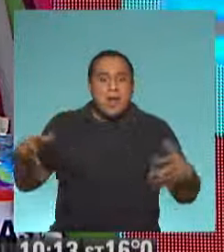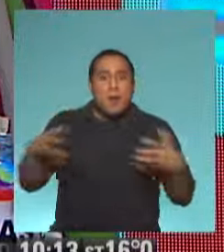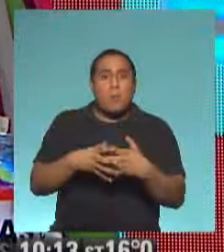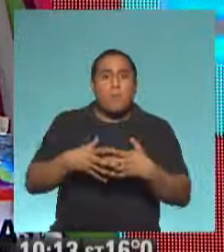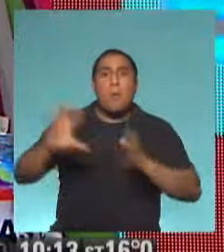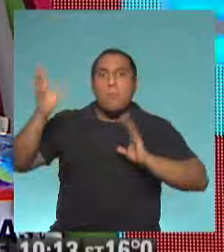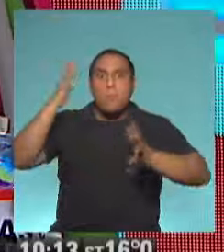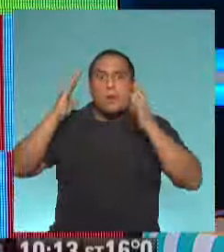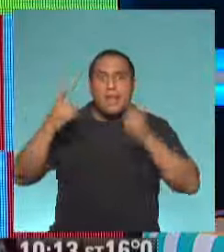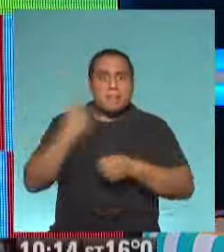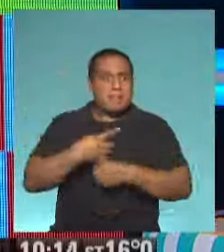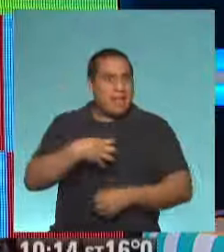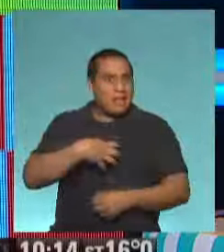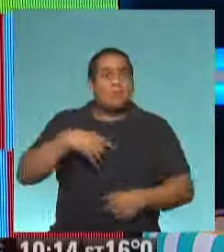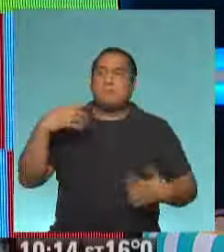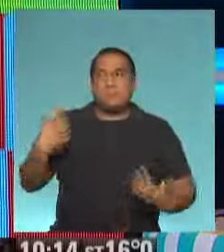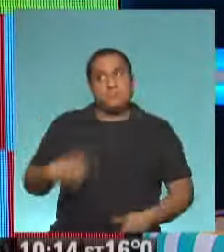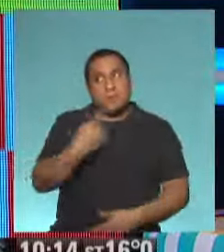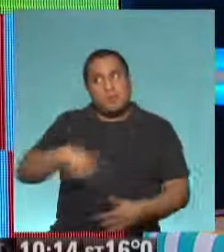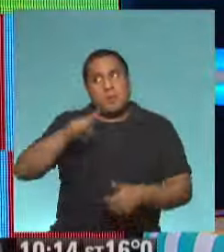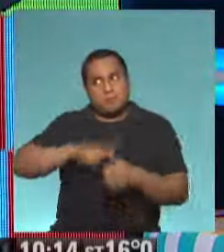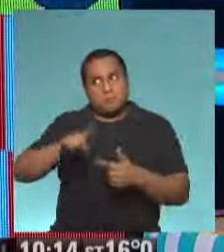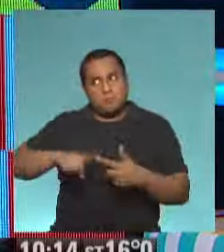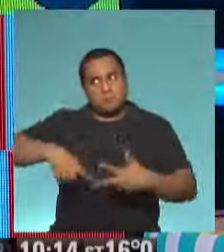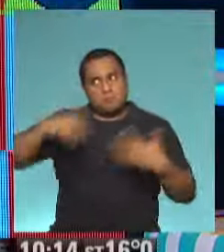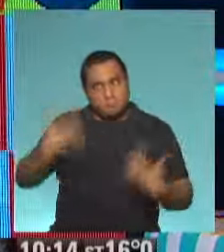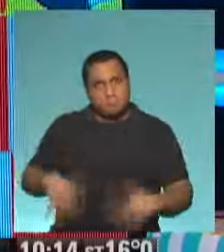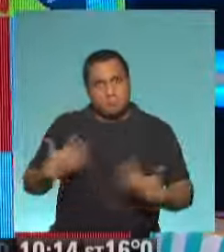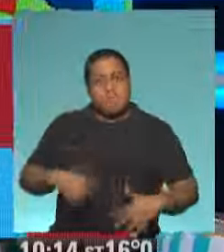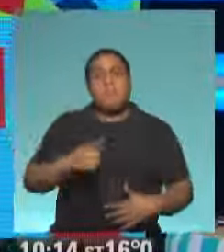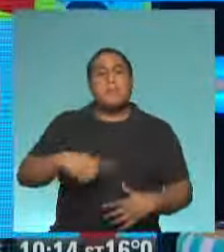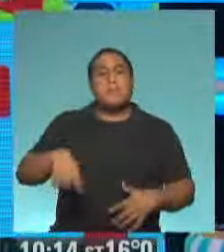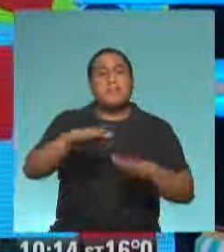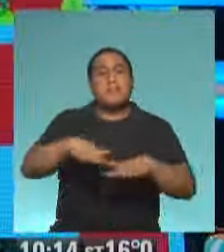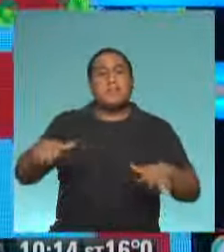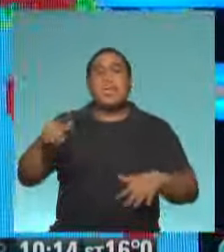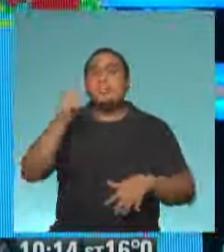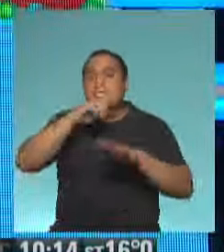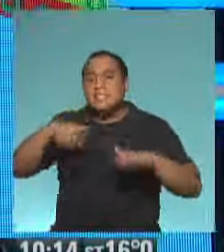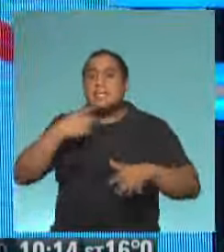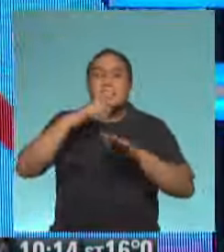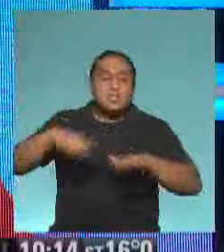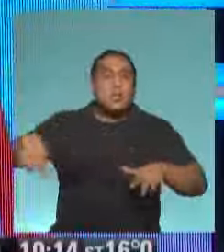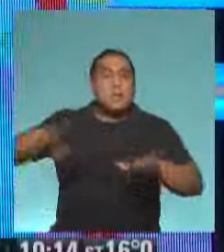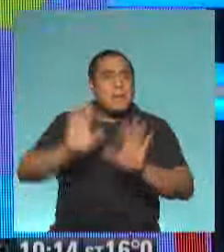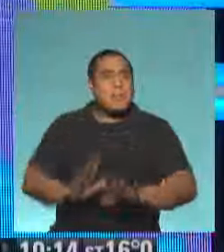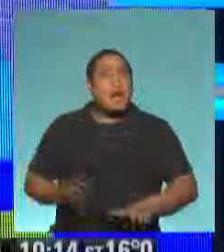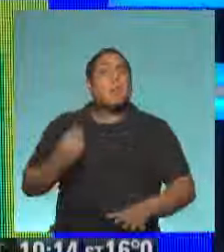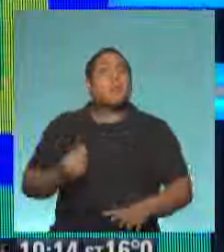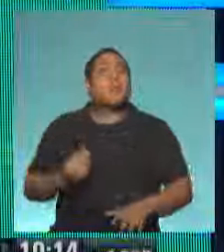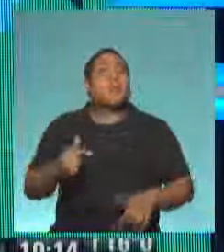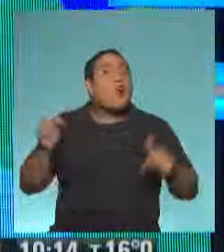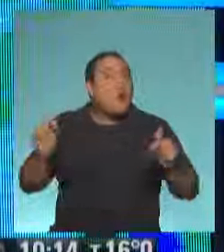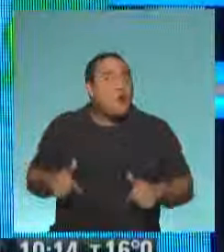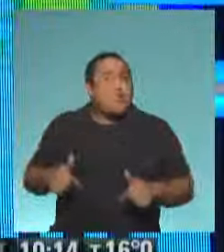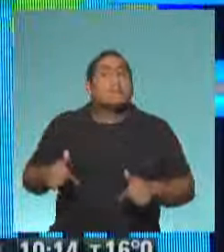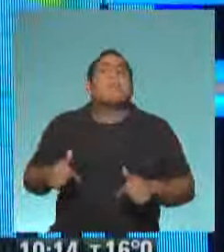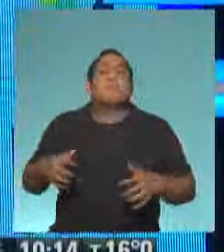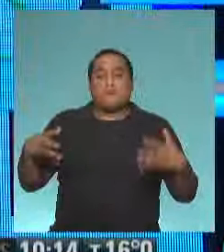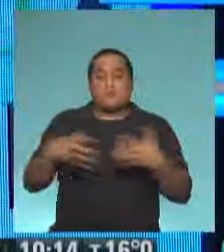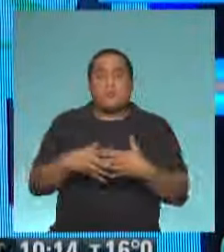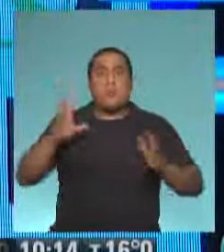¿Cuántas cosas esta semana? Esta semana pasaron un montón de cosas y los chicos y las chicas hoy se preparan porque vamos a hacer la murga de